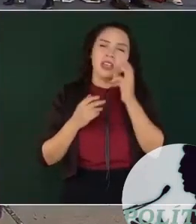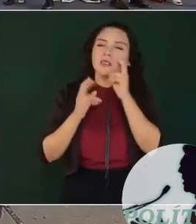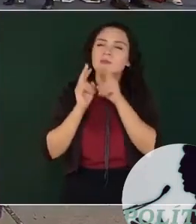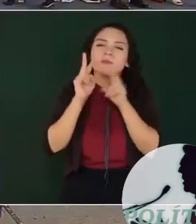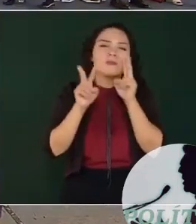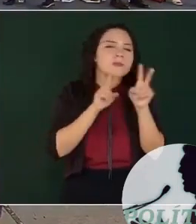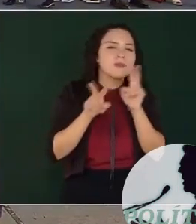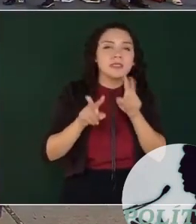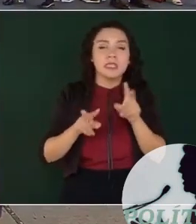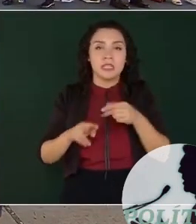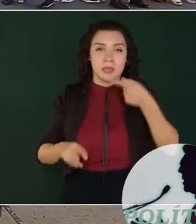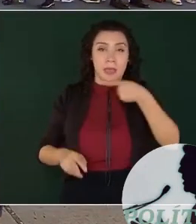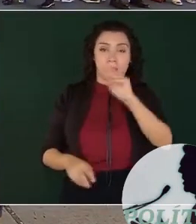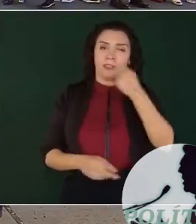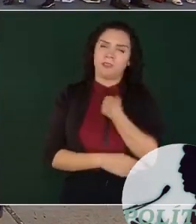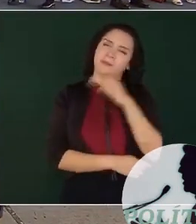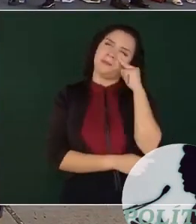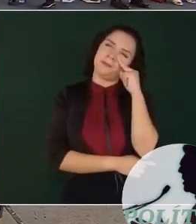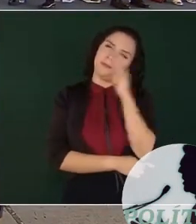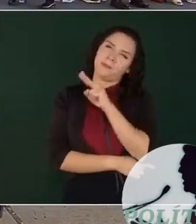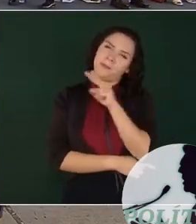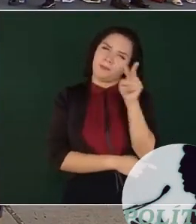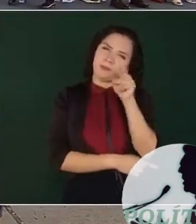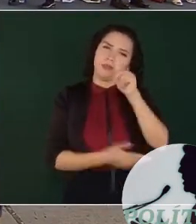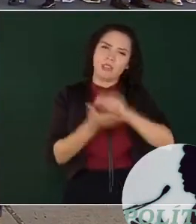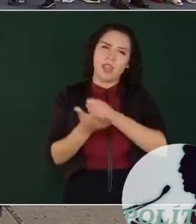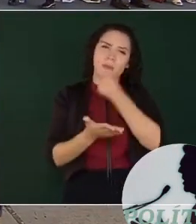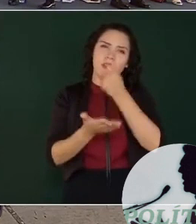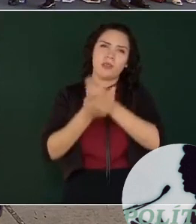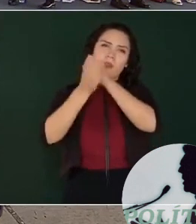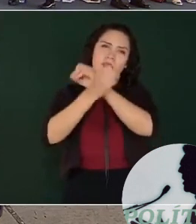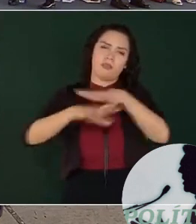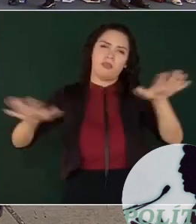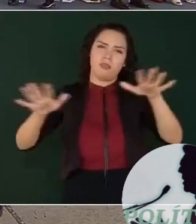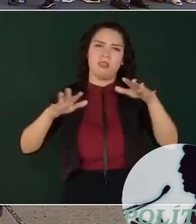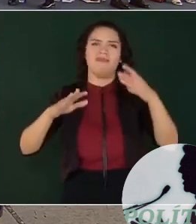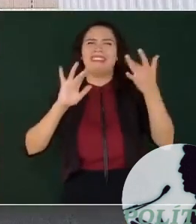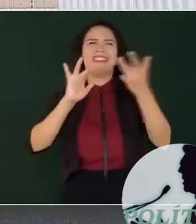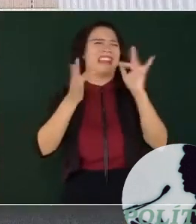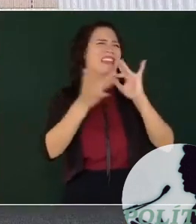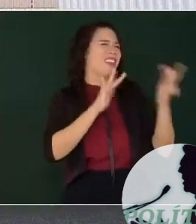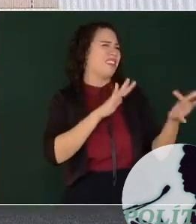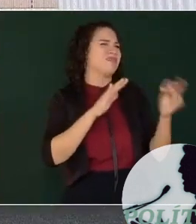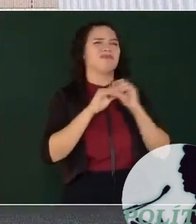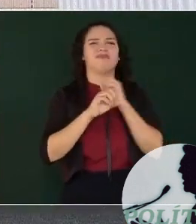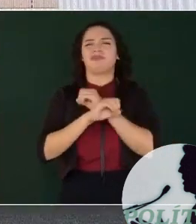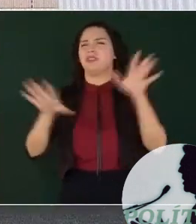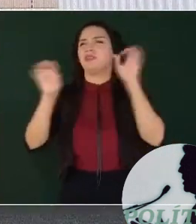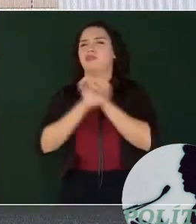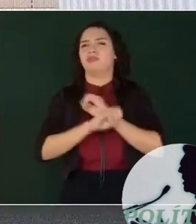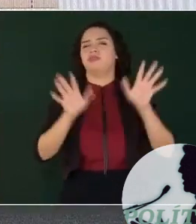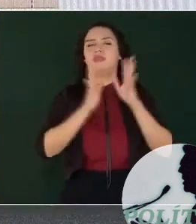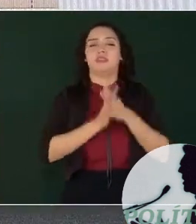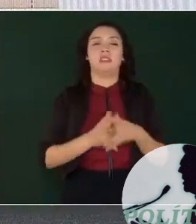Empecé a notar en los medios en Tamaulipas y a nivel nacional en las redes de que se